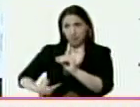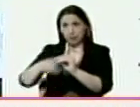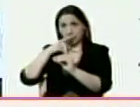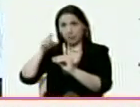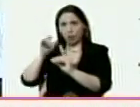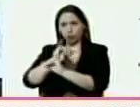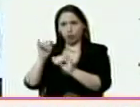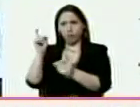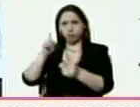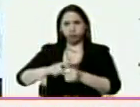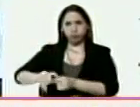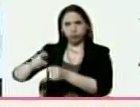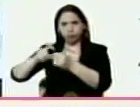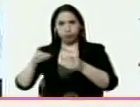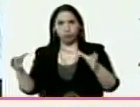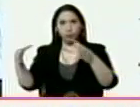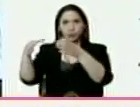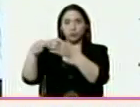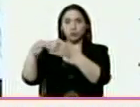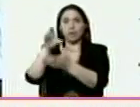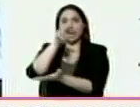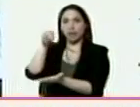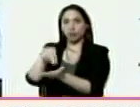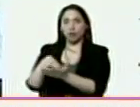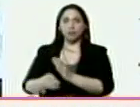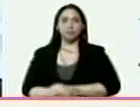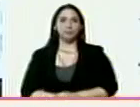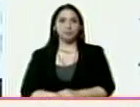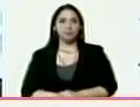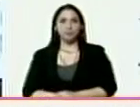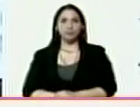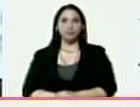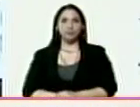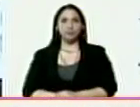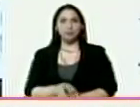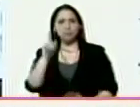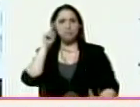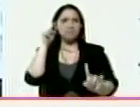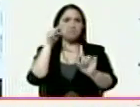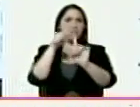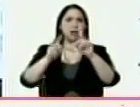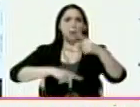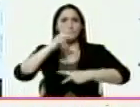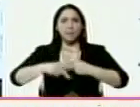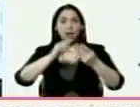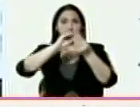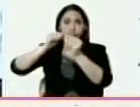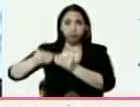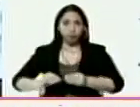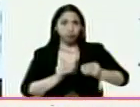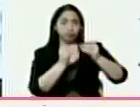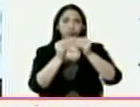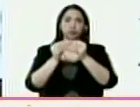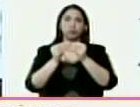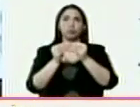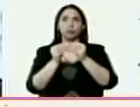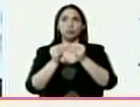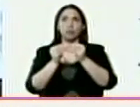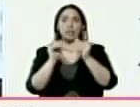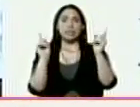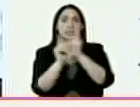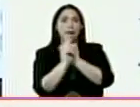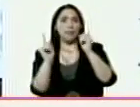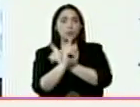han incorporado al Gabinete Nacional. En el marco del plan de renovación, rectificación y cambios